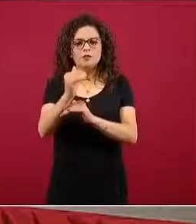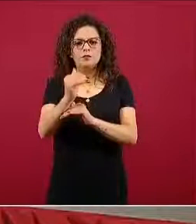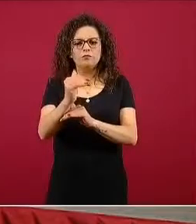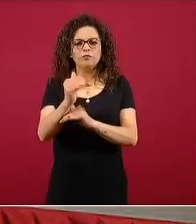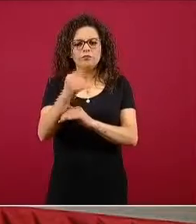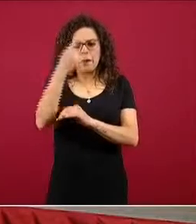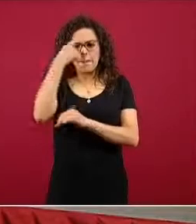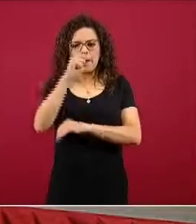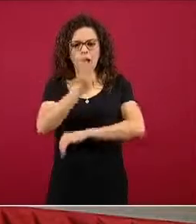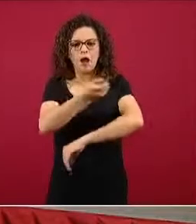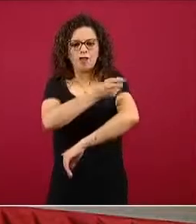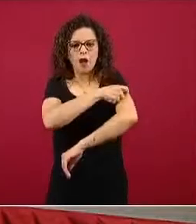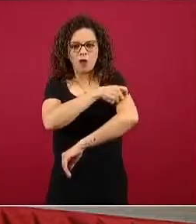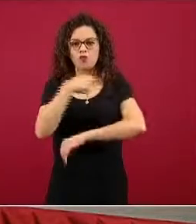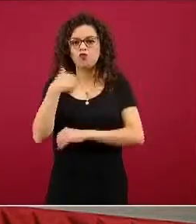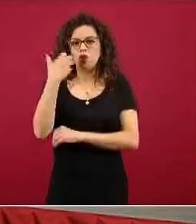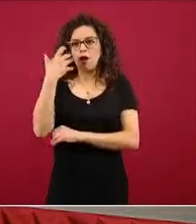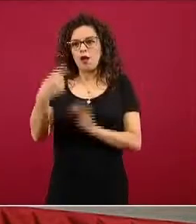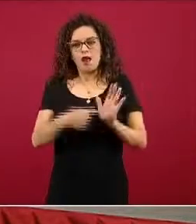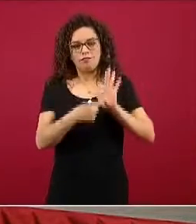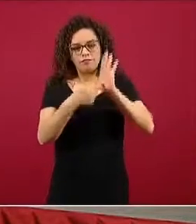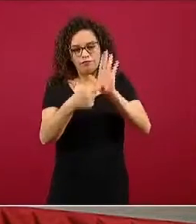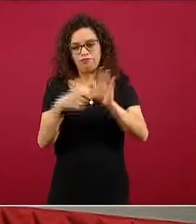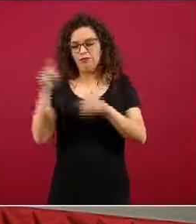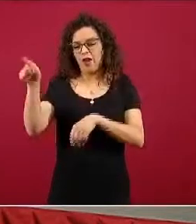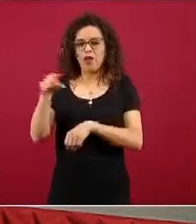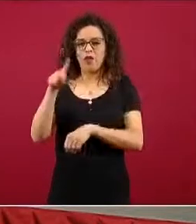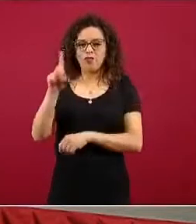el doctor López-Gatell, y si no lo presento yo.